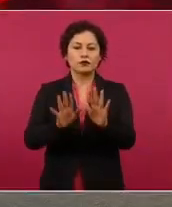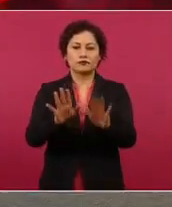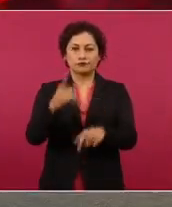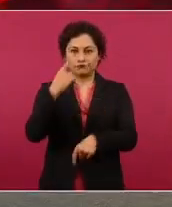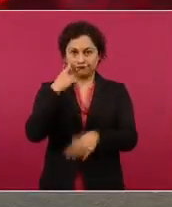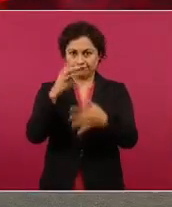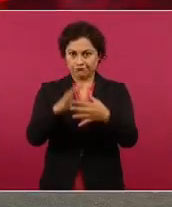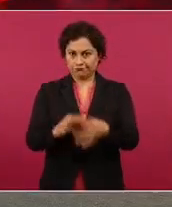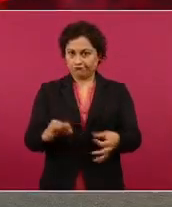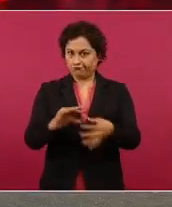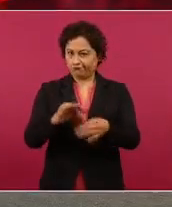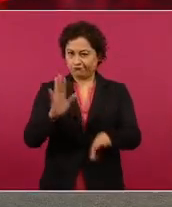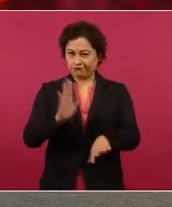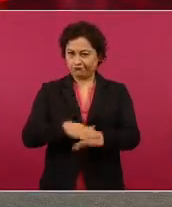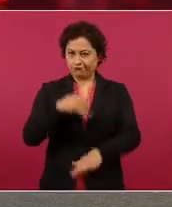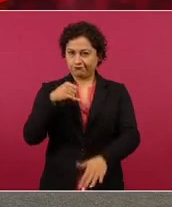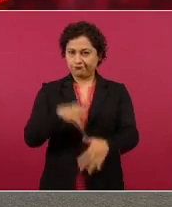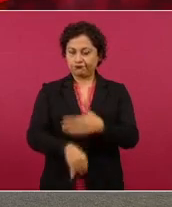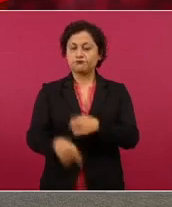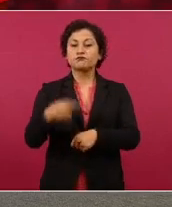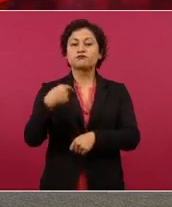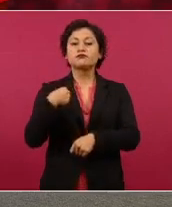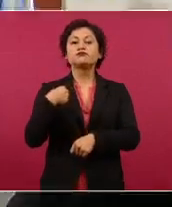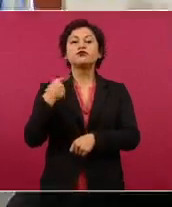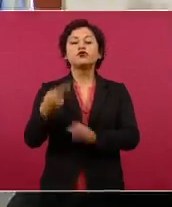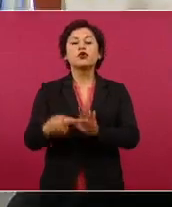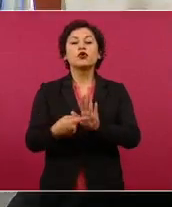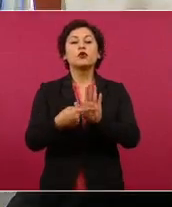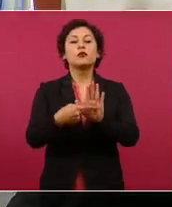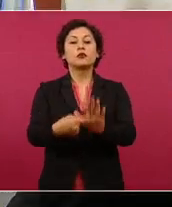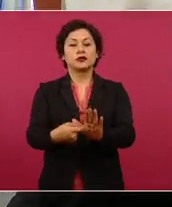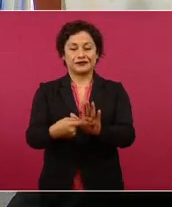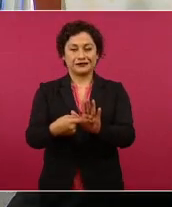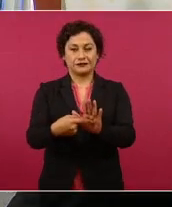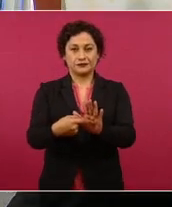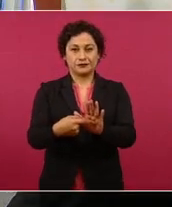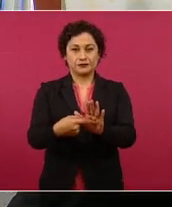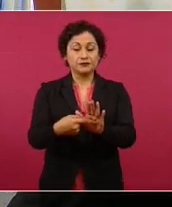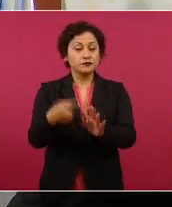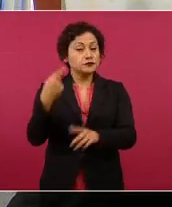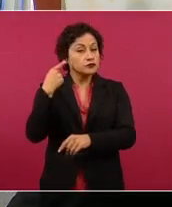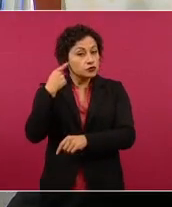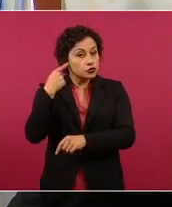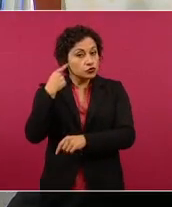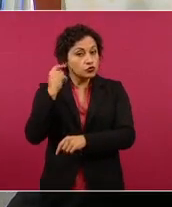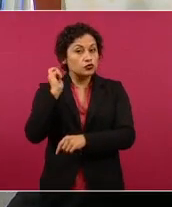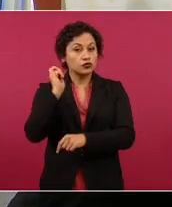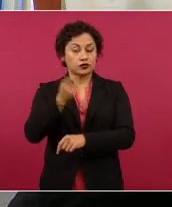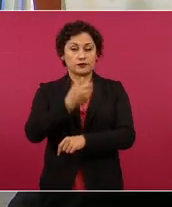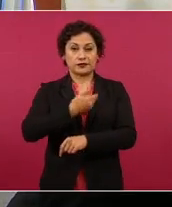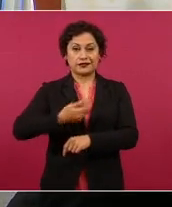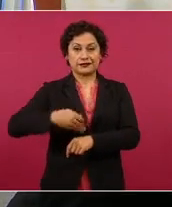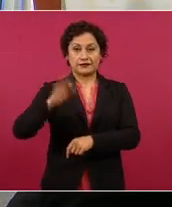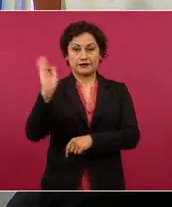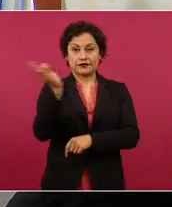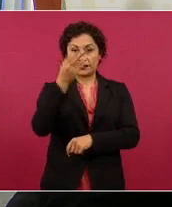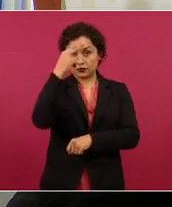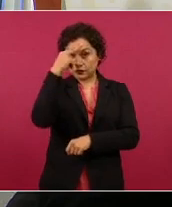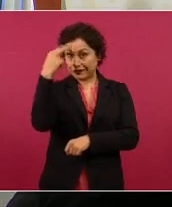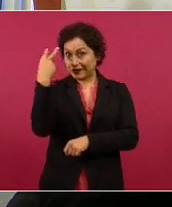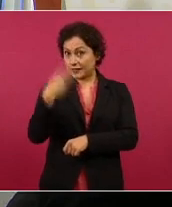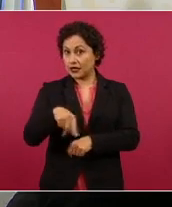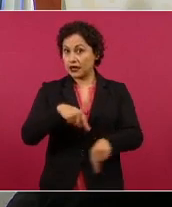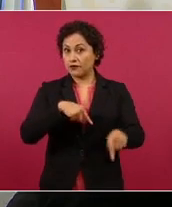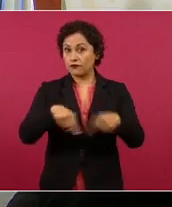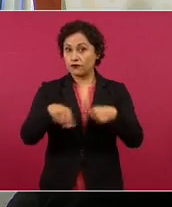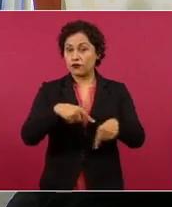voy a presentar una grabación entre un presidente de la Federación Mexicana de Fútbol en activo con